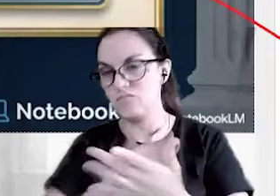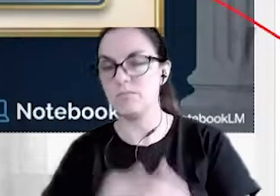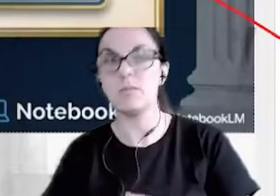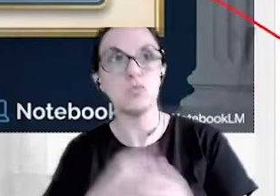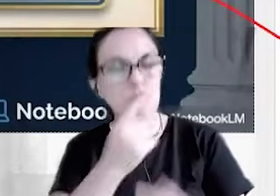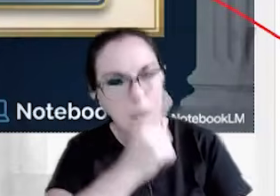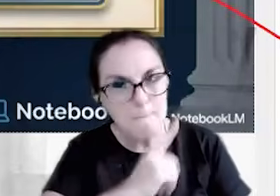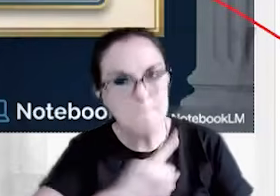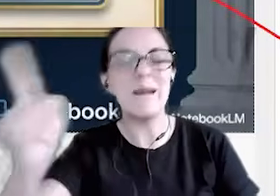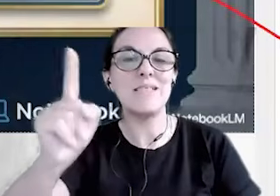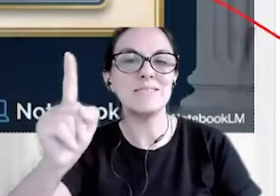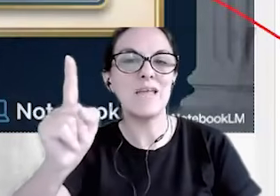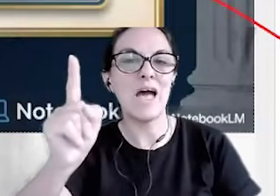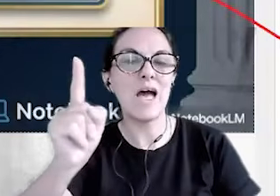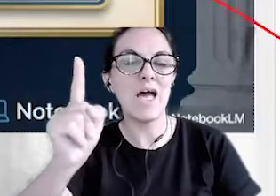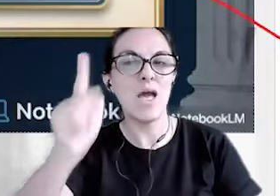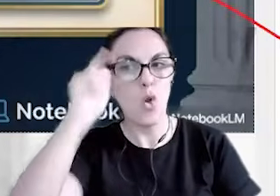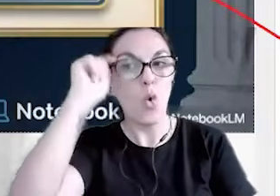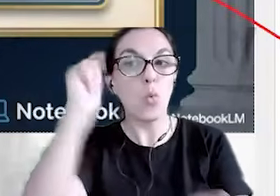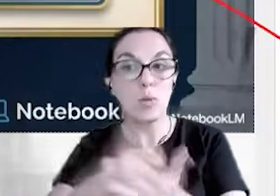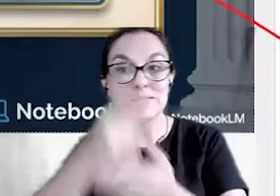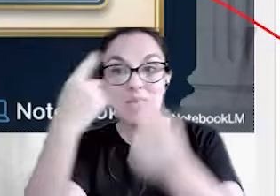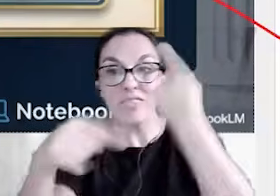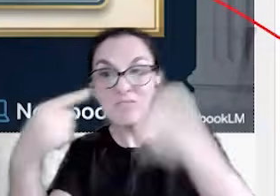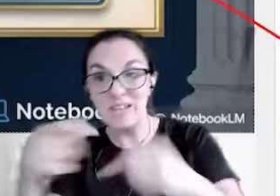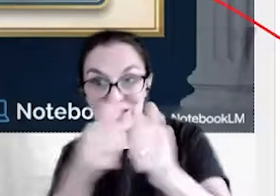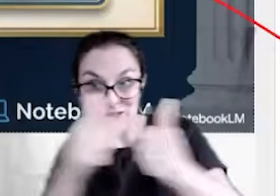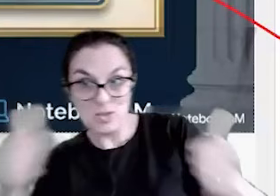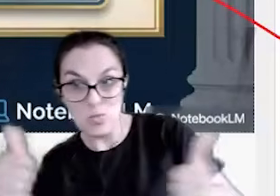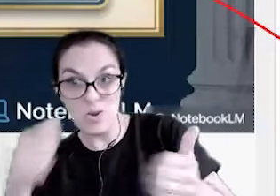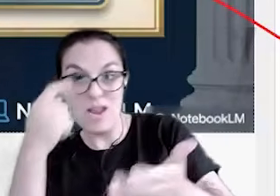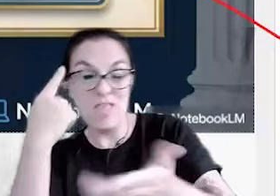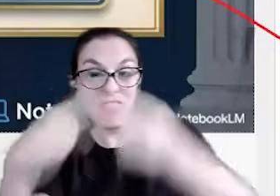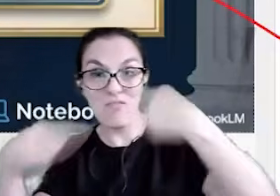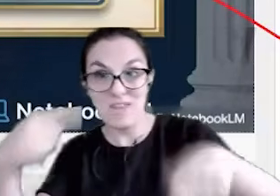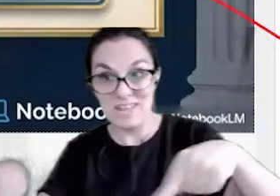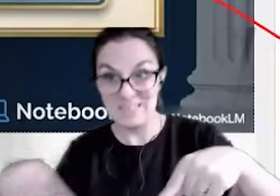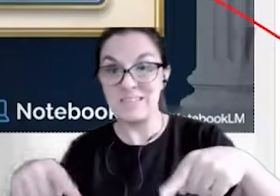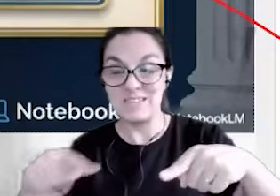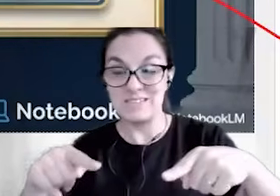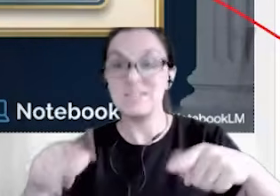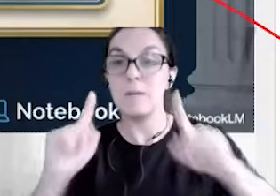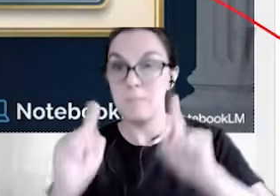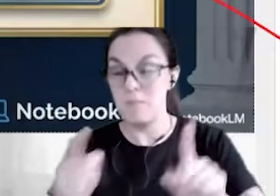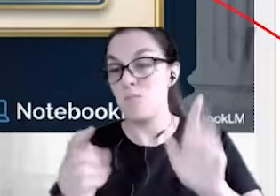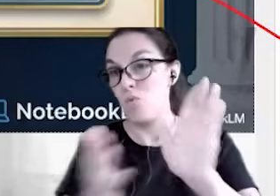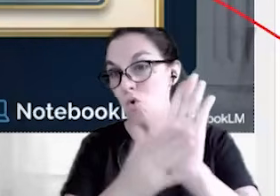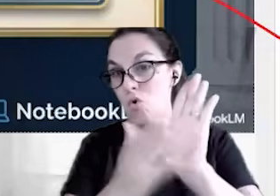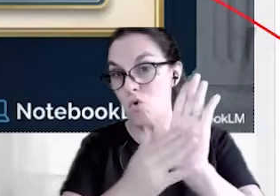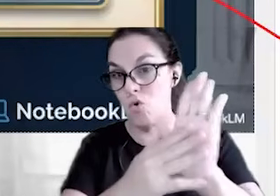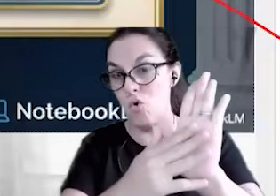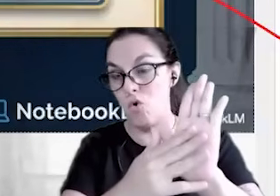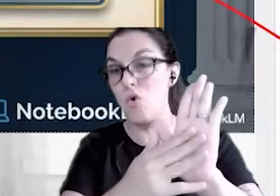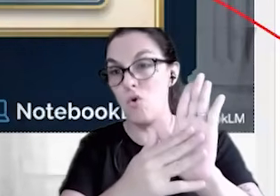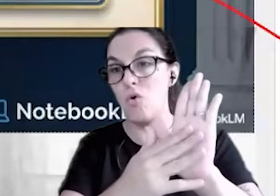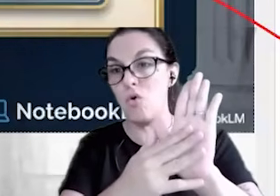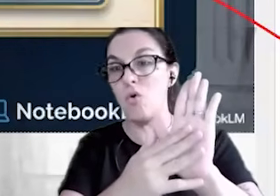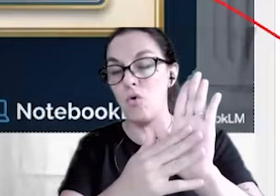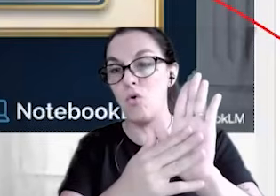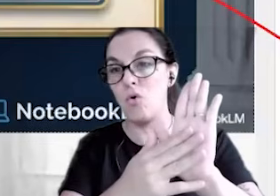de los tribunales que para apartarse, perdón, de los argumentos de un fallo de la Corte,